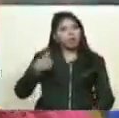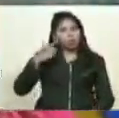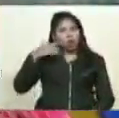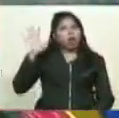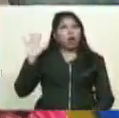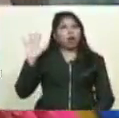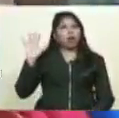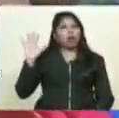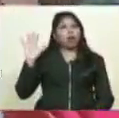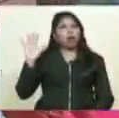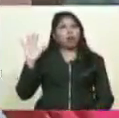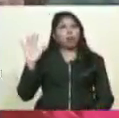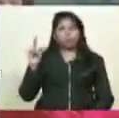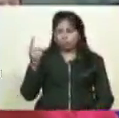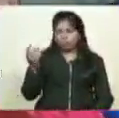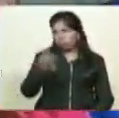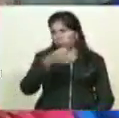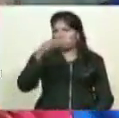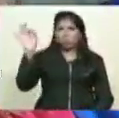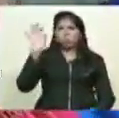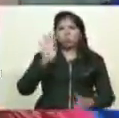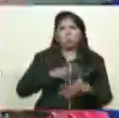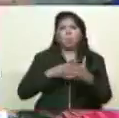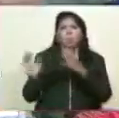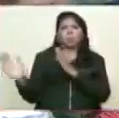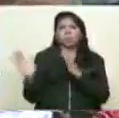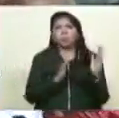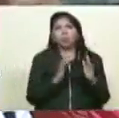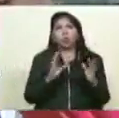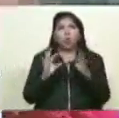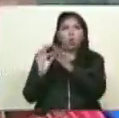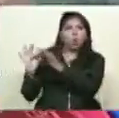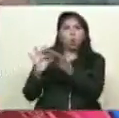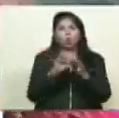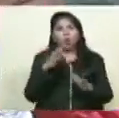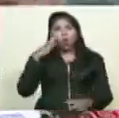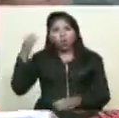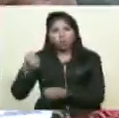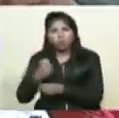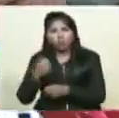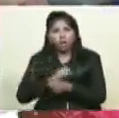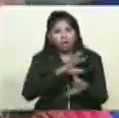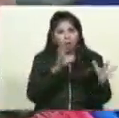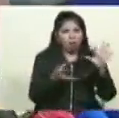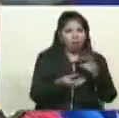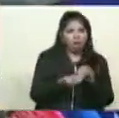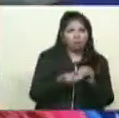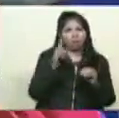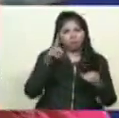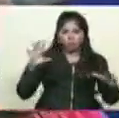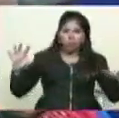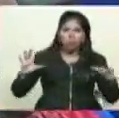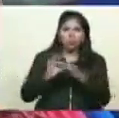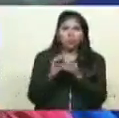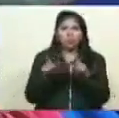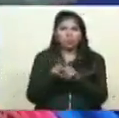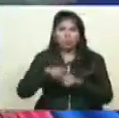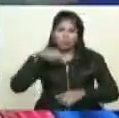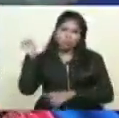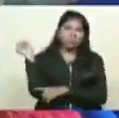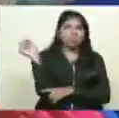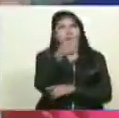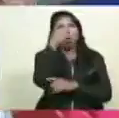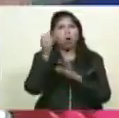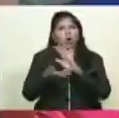presidente, con un gran plan. Nosotros dos unidos, CPT, CLA, vamos a dar un golpe duro a la guerra